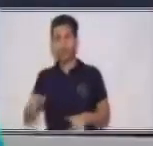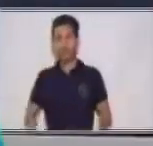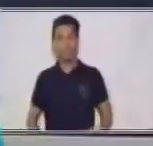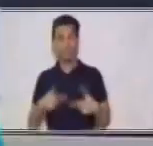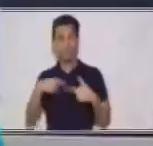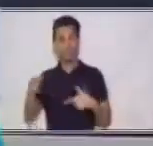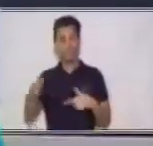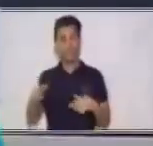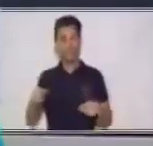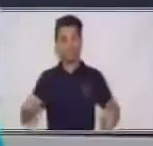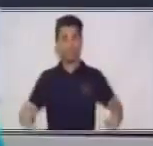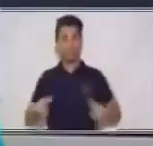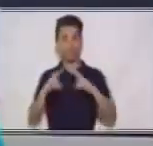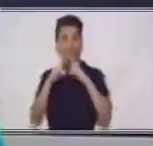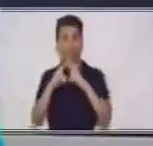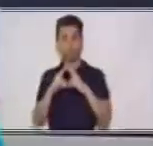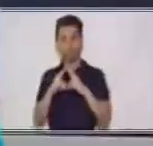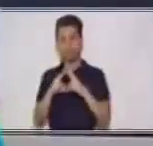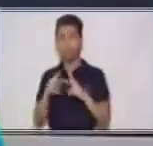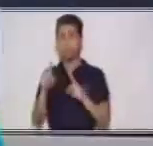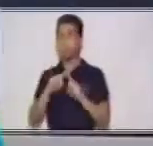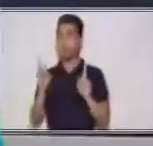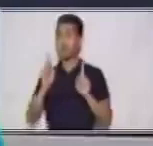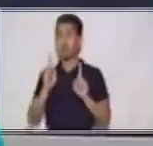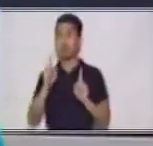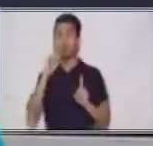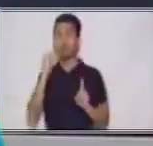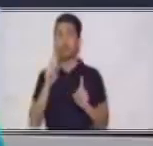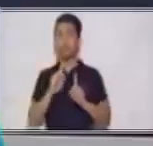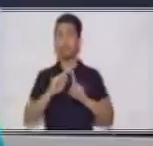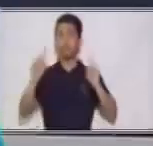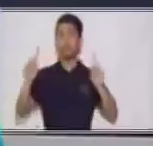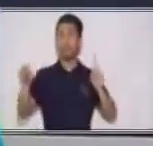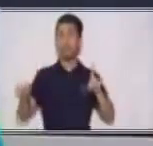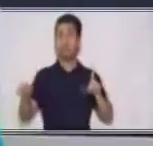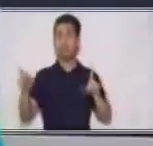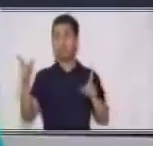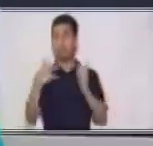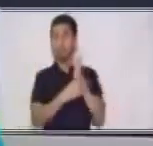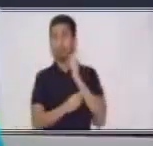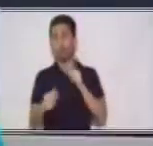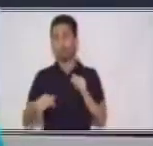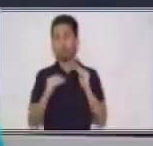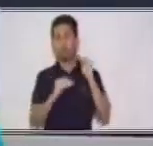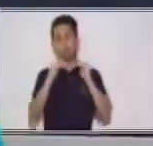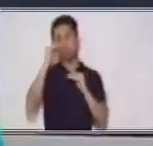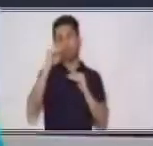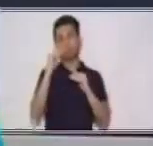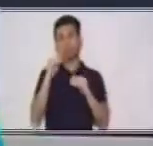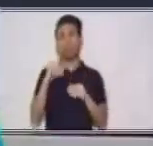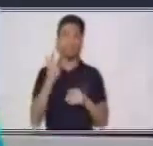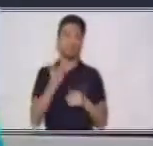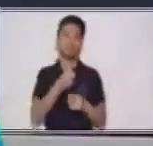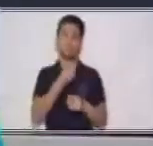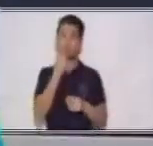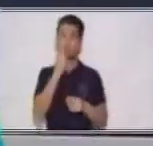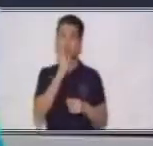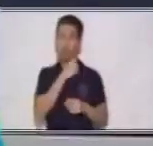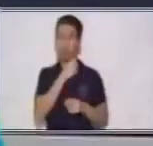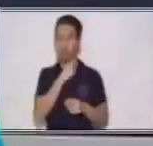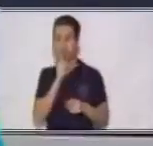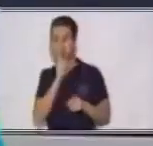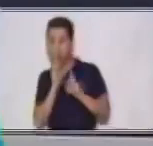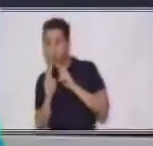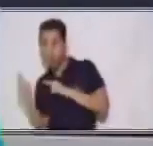porque eran diferentes, era pecado en ese momento. Entonces viene y ella empieza a verse a escondidas con este plebeyo, entonces ella